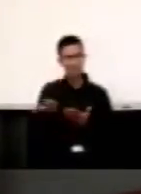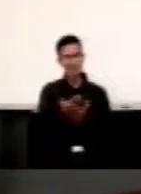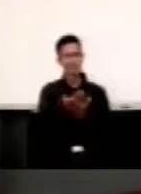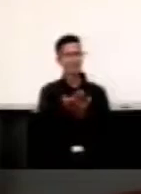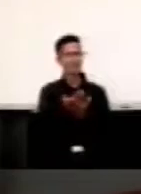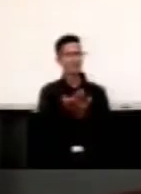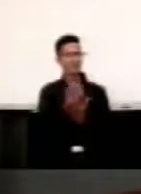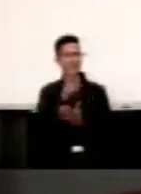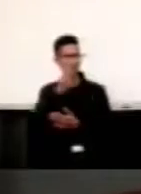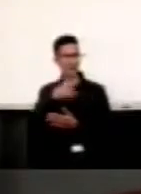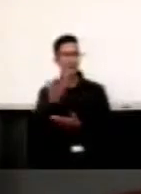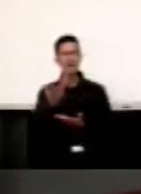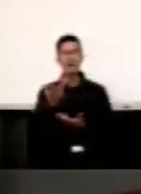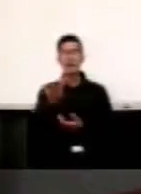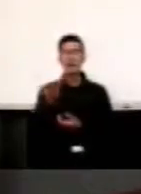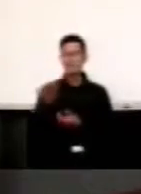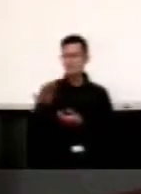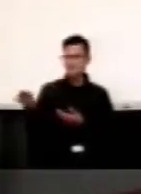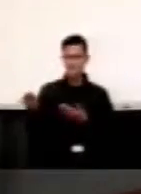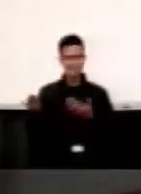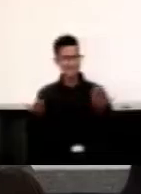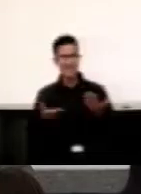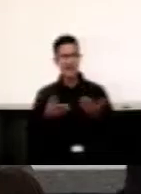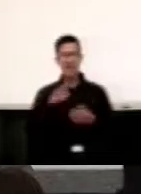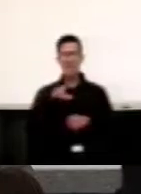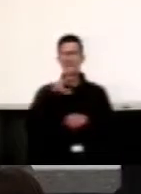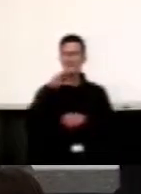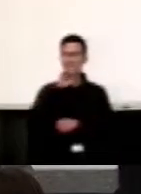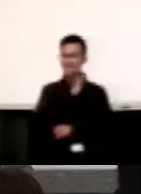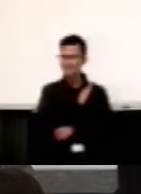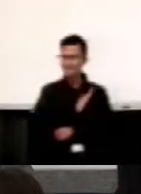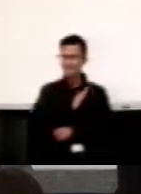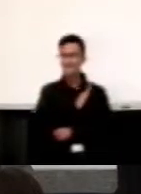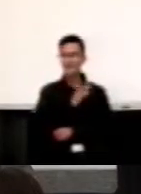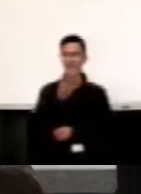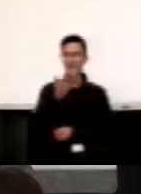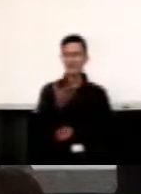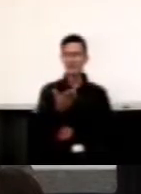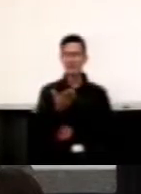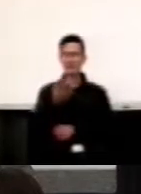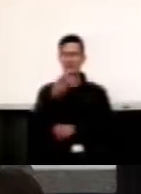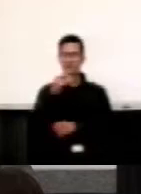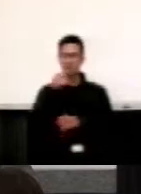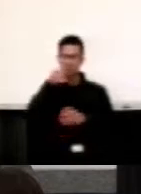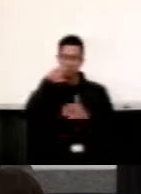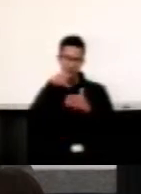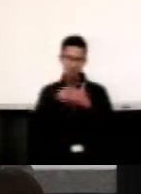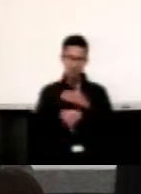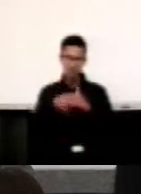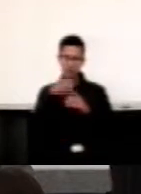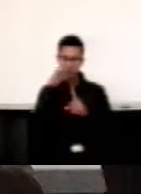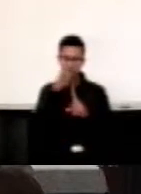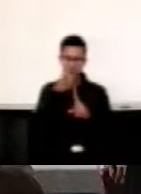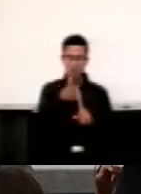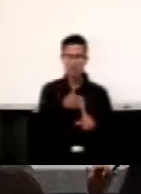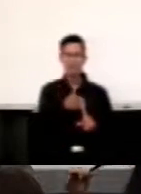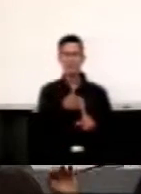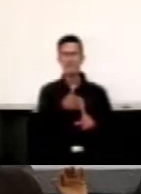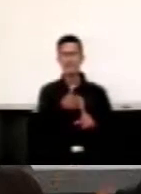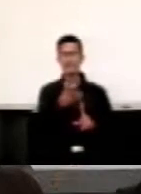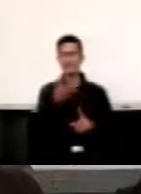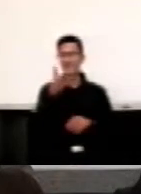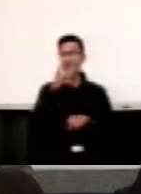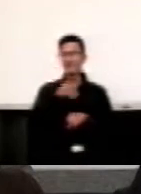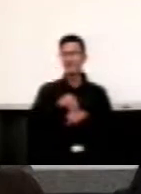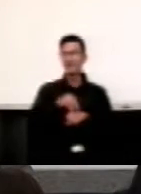Entonces, la verdad es que los felicito, le felicito, doctor, por este rigor metodológico con el que lo construyeron, y además escucho